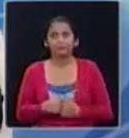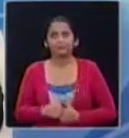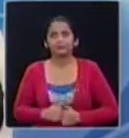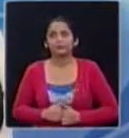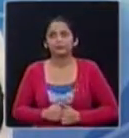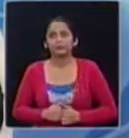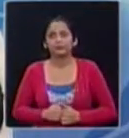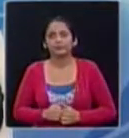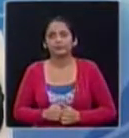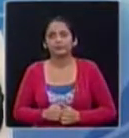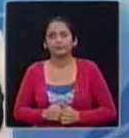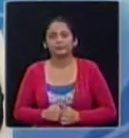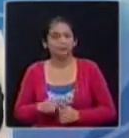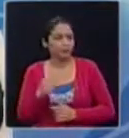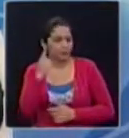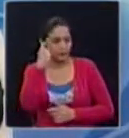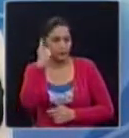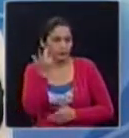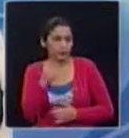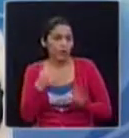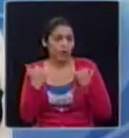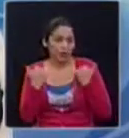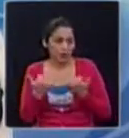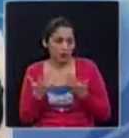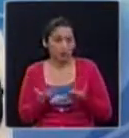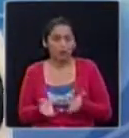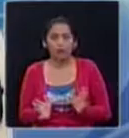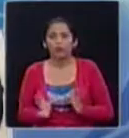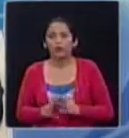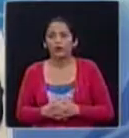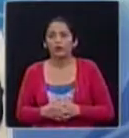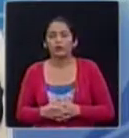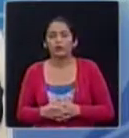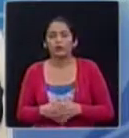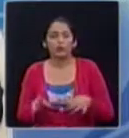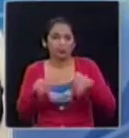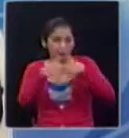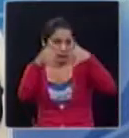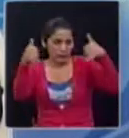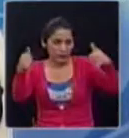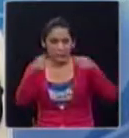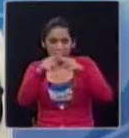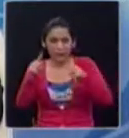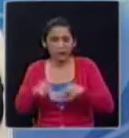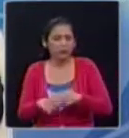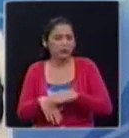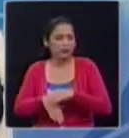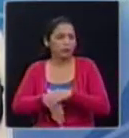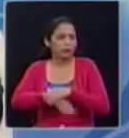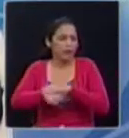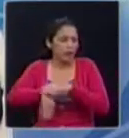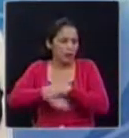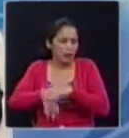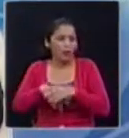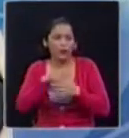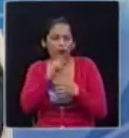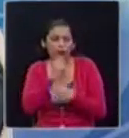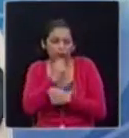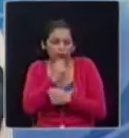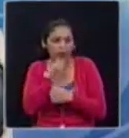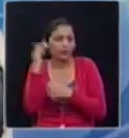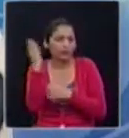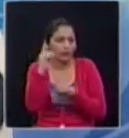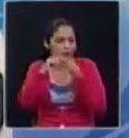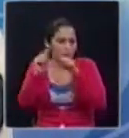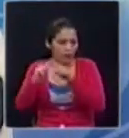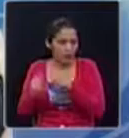ejemplo, los electrodomésticos que tenían una salvaguardia de un 35%, si esto